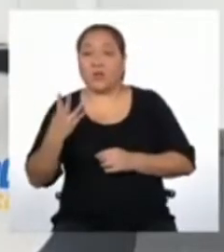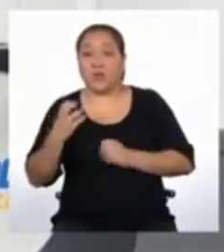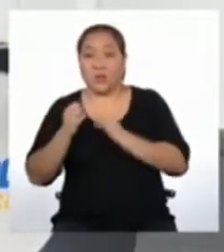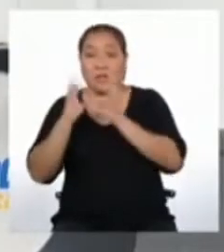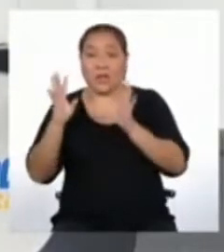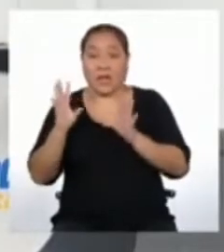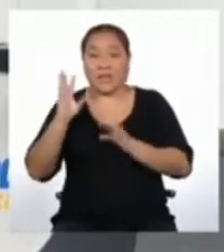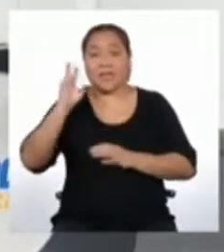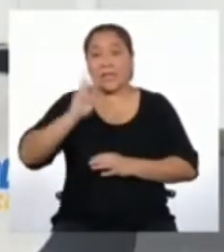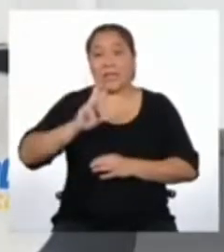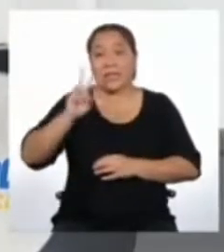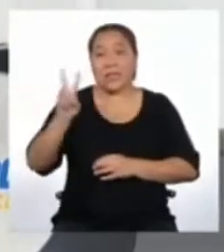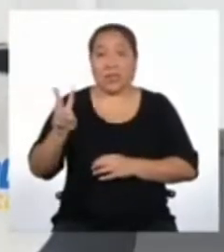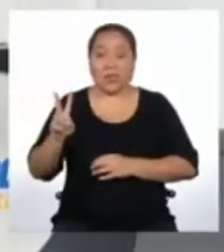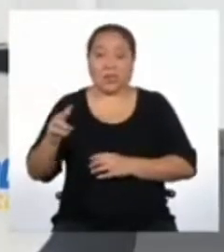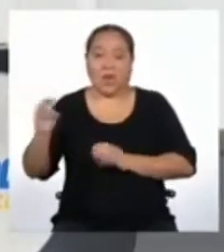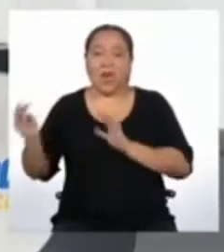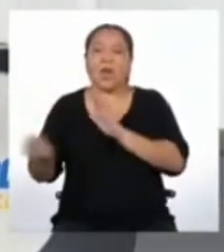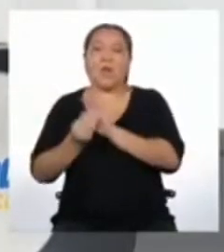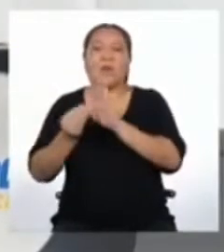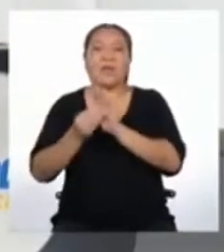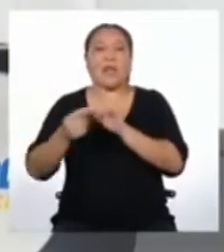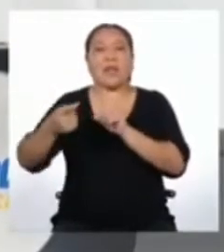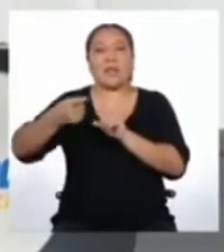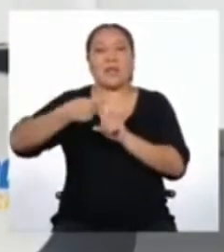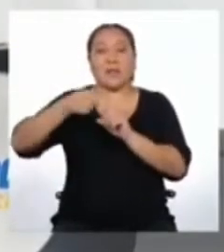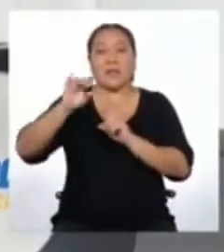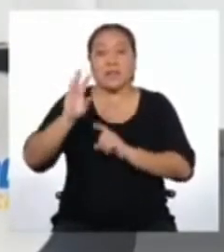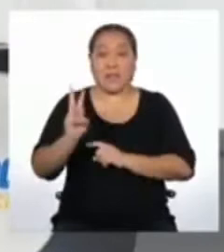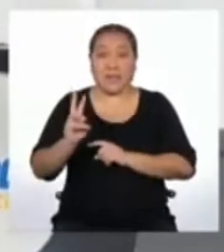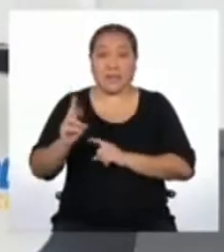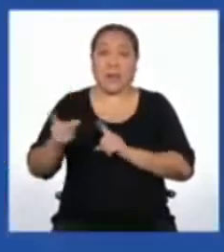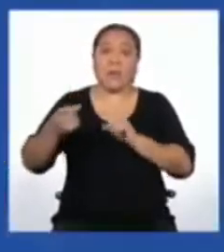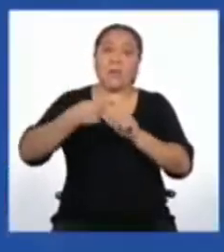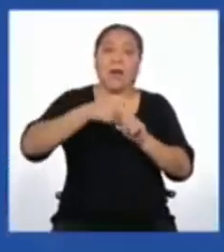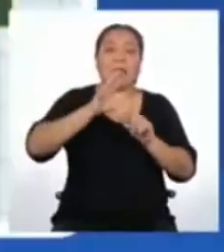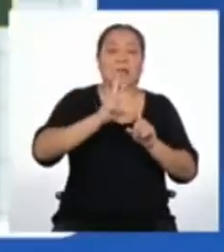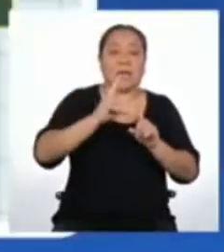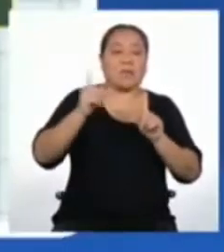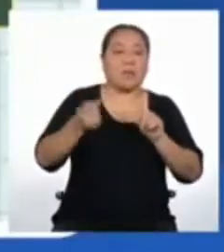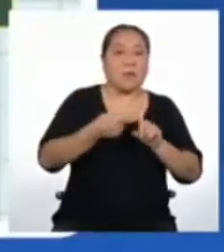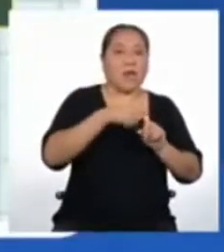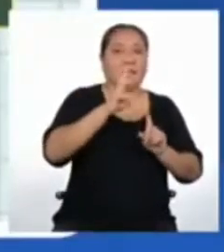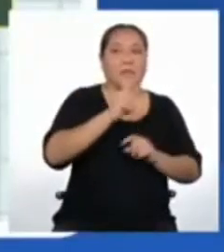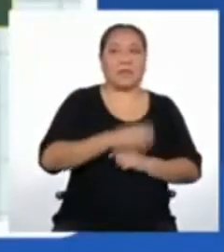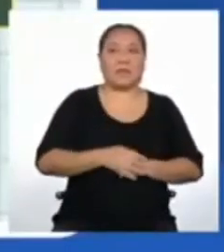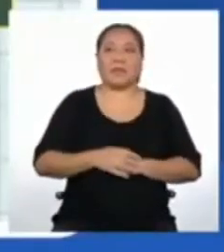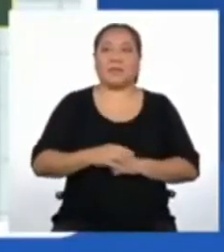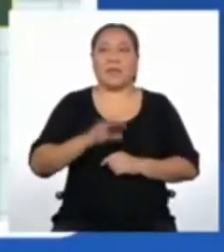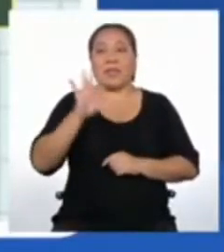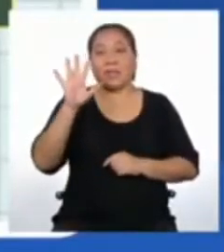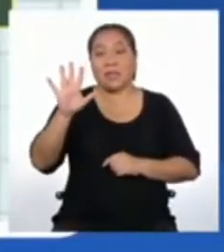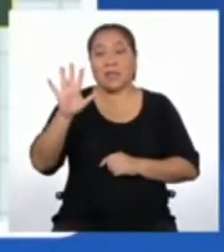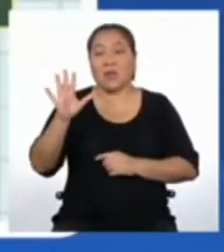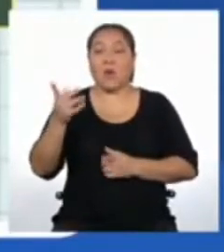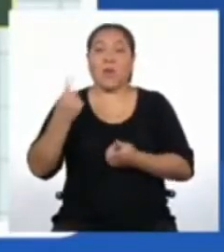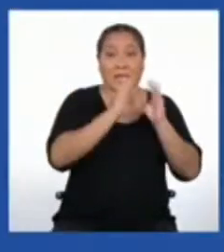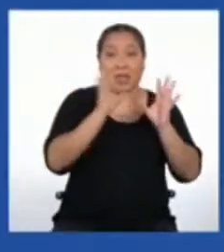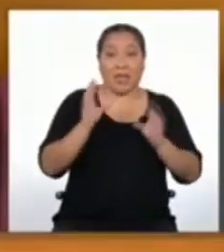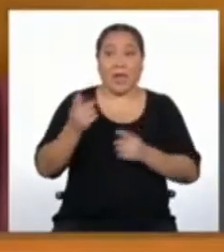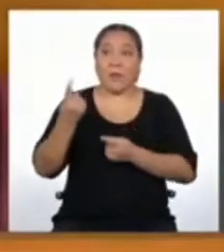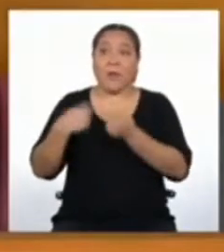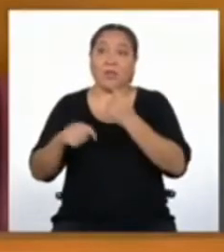soles, eso quiere decir que hay que seguirle sumando 6 a cada término hasta llegar al día 8. El día 5 vendió 68